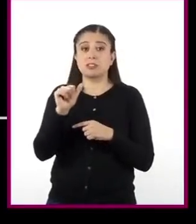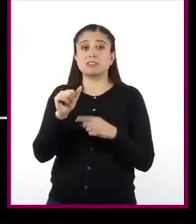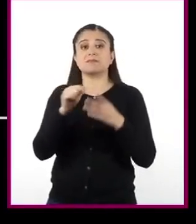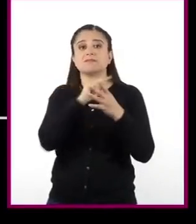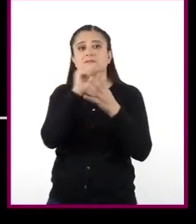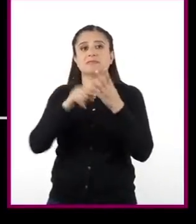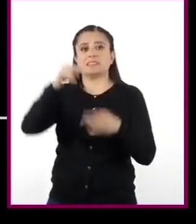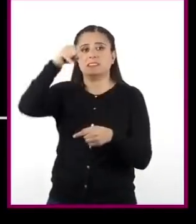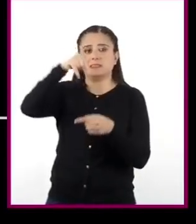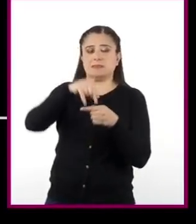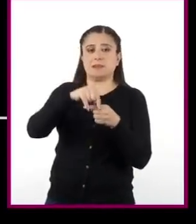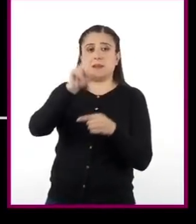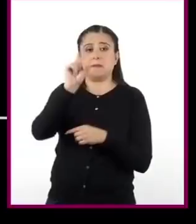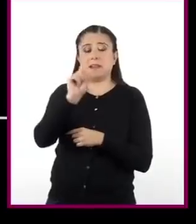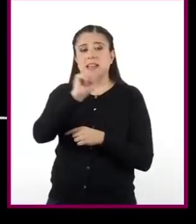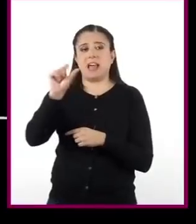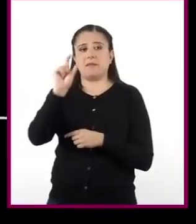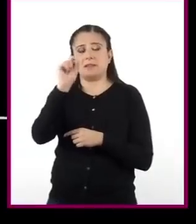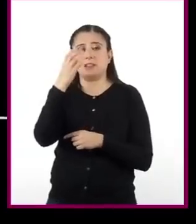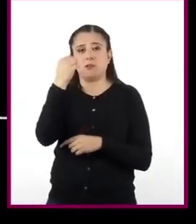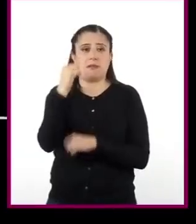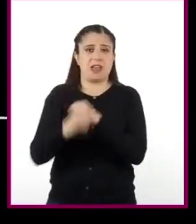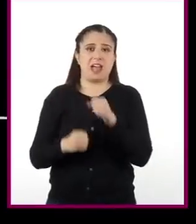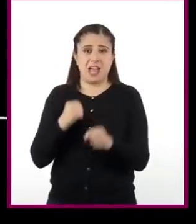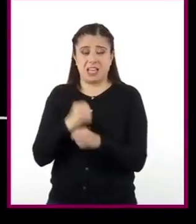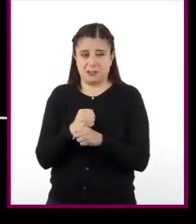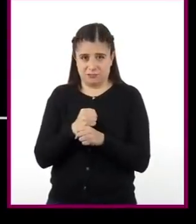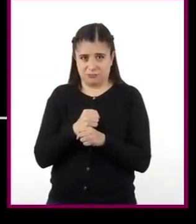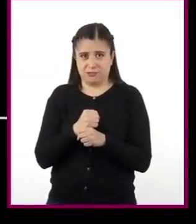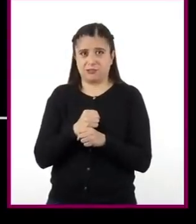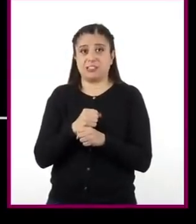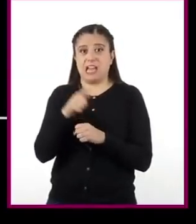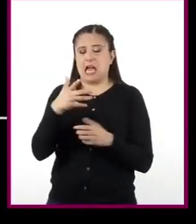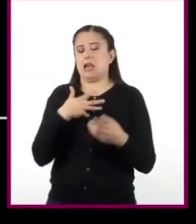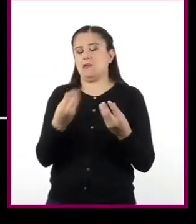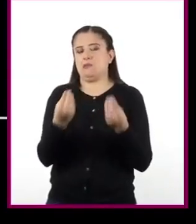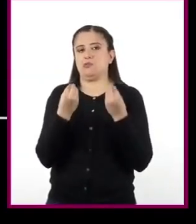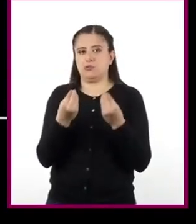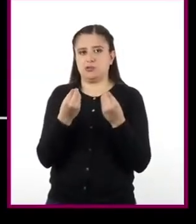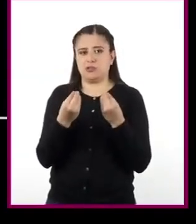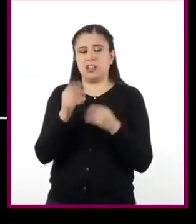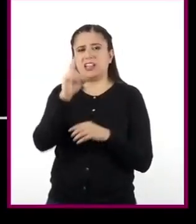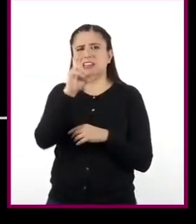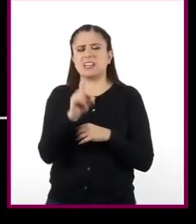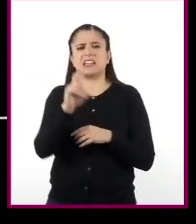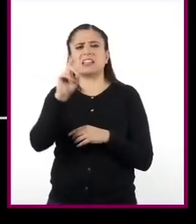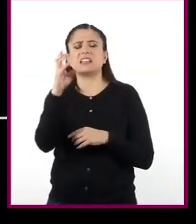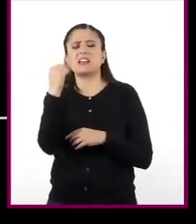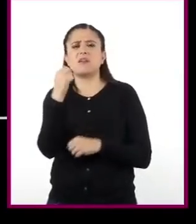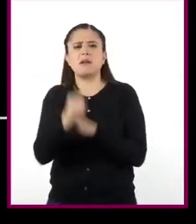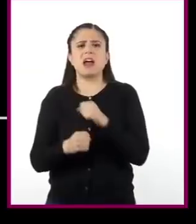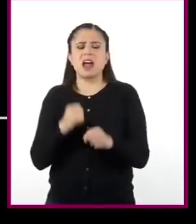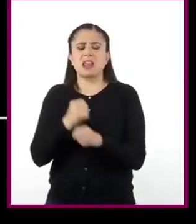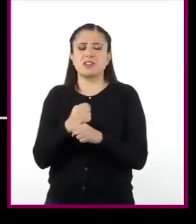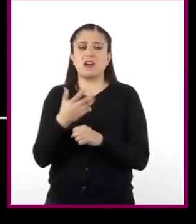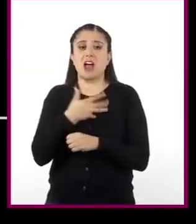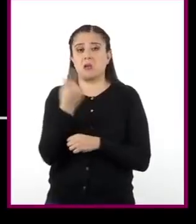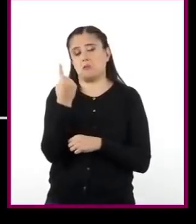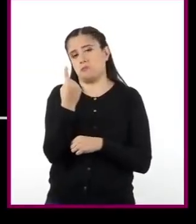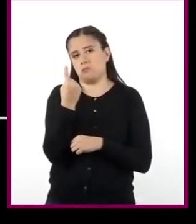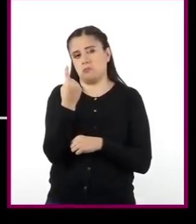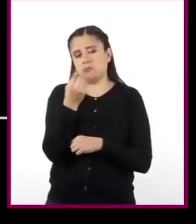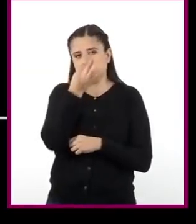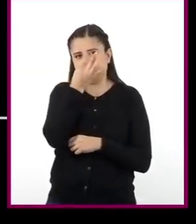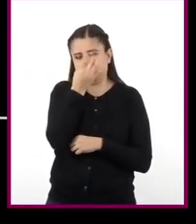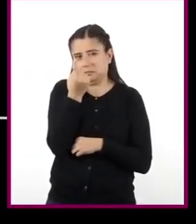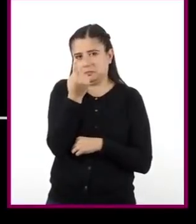nuestra barra de 20 a 29 años. Muy bien, hay bastantes. Ahora, de entre 30 y 39 años tenemos solo uno,